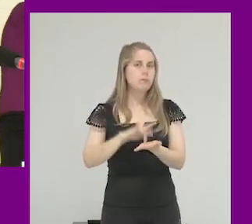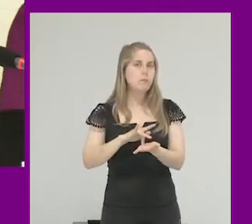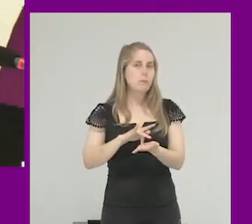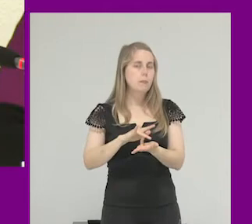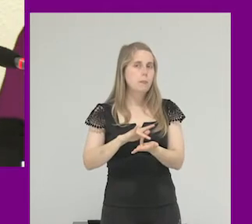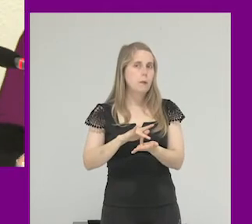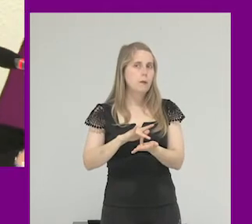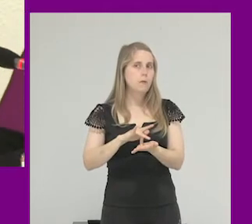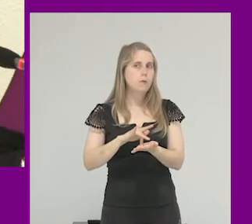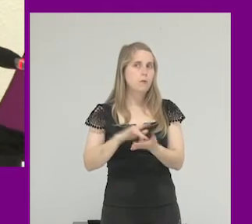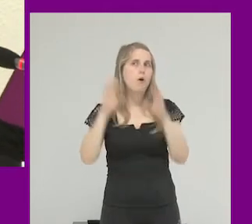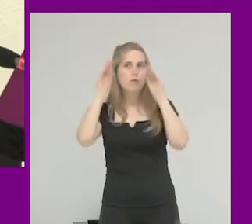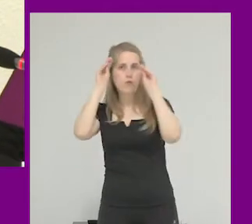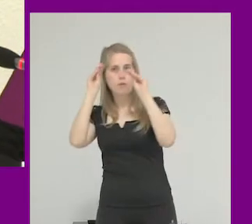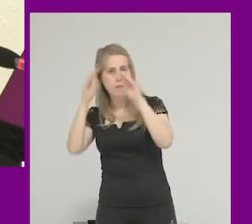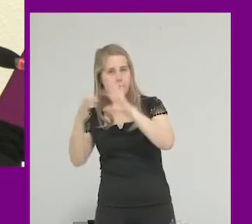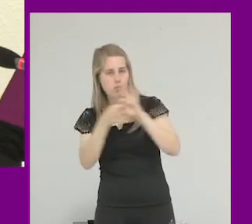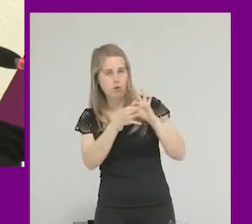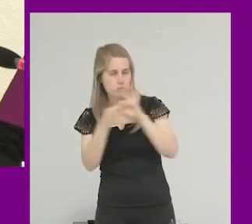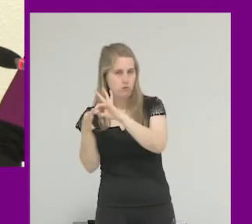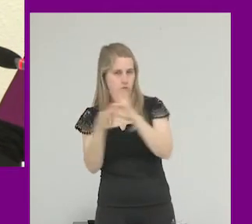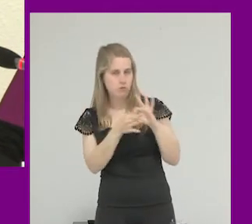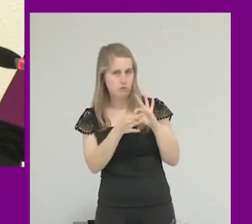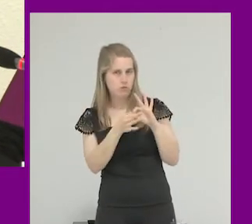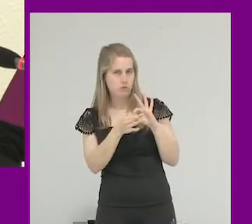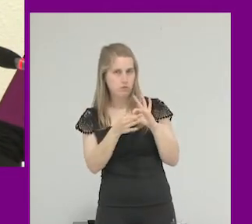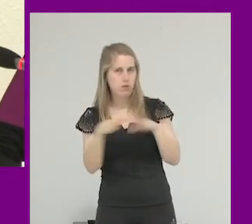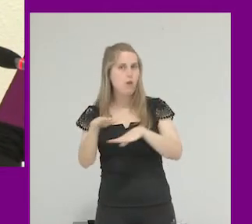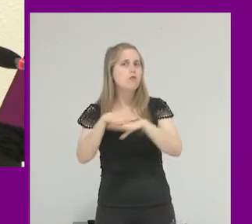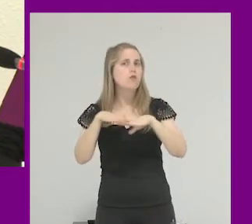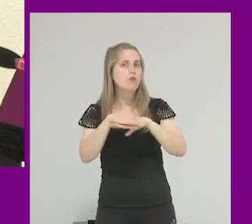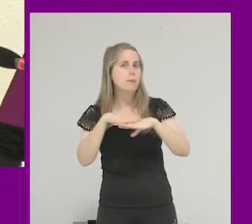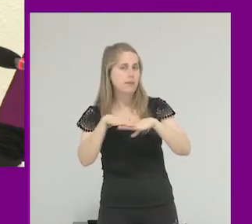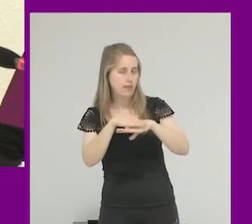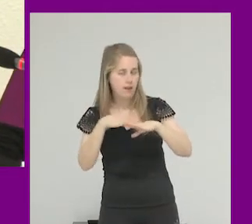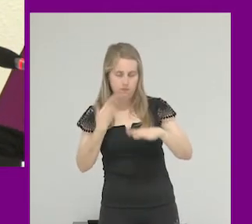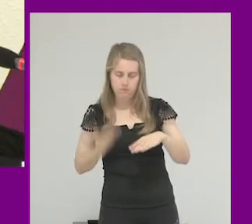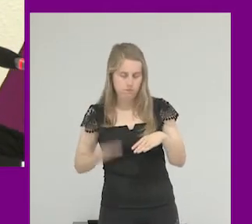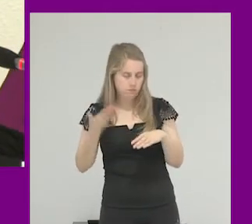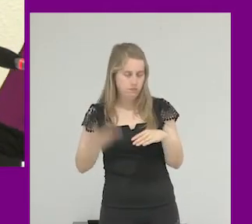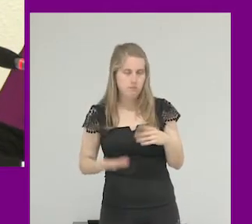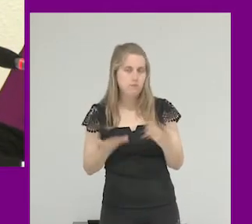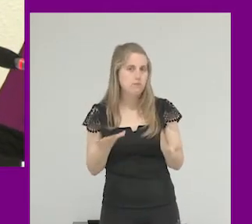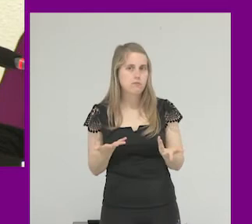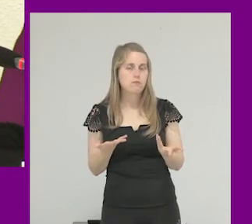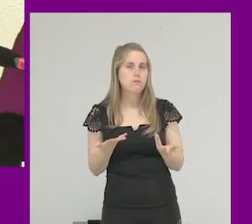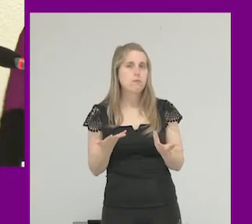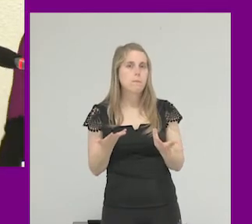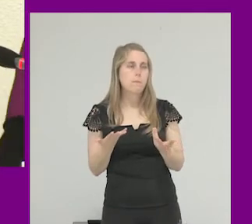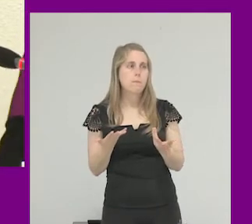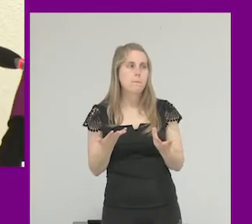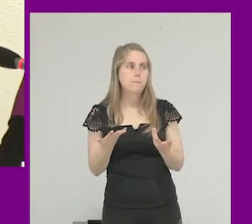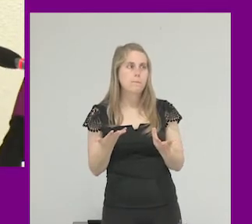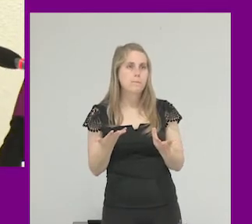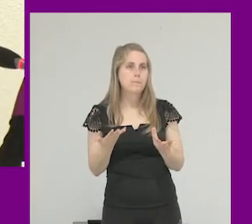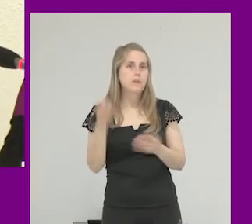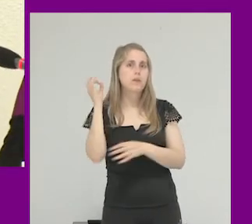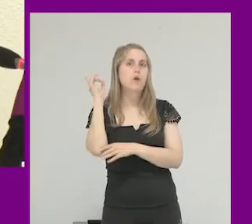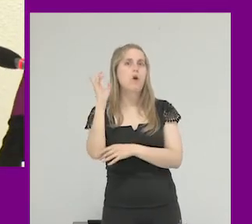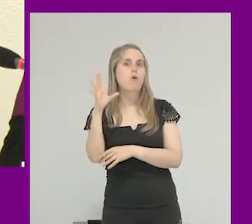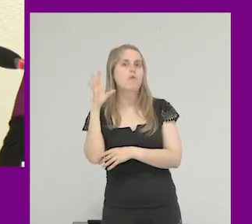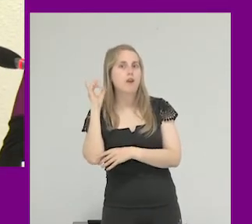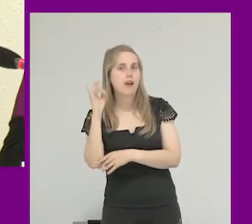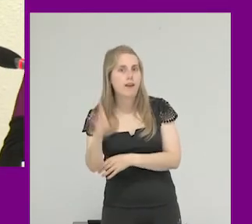con la formación. Es fundamental porque cuando después de la conferencia de